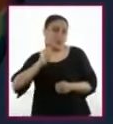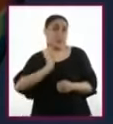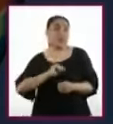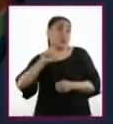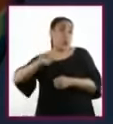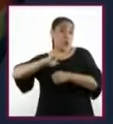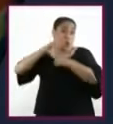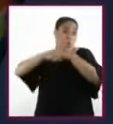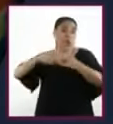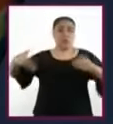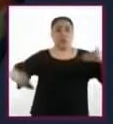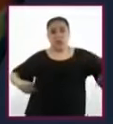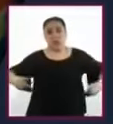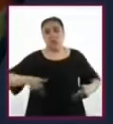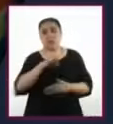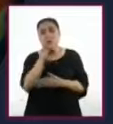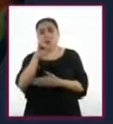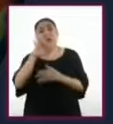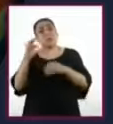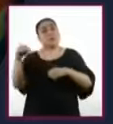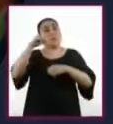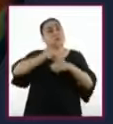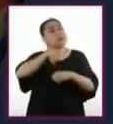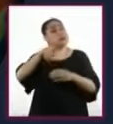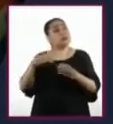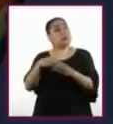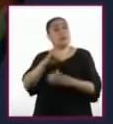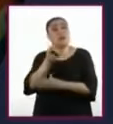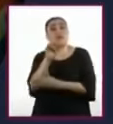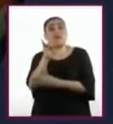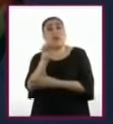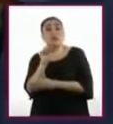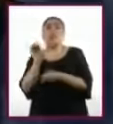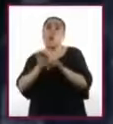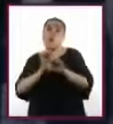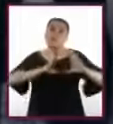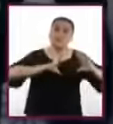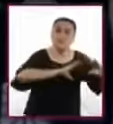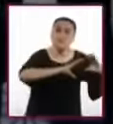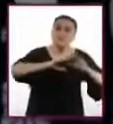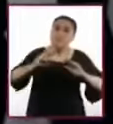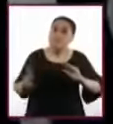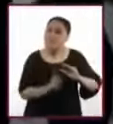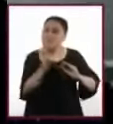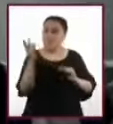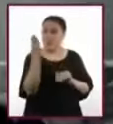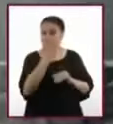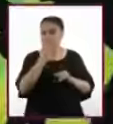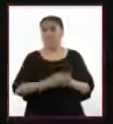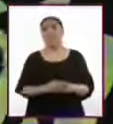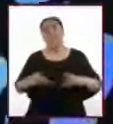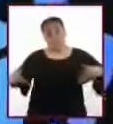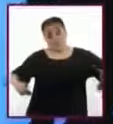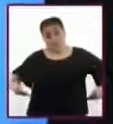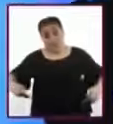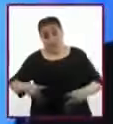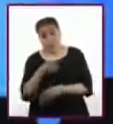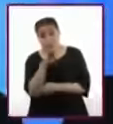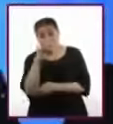de sombras fue empleado por los jesuitas como una forma de evangelizar a los pueblos. Actualmente, el teatro de sombras es